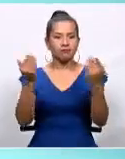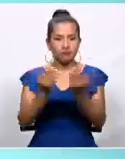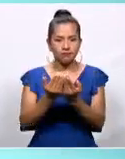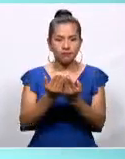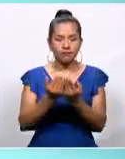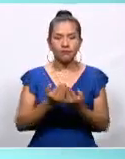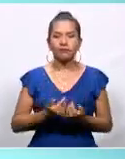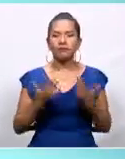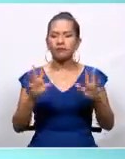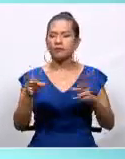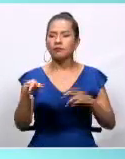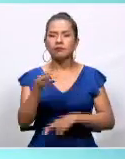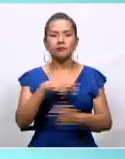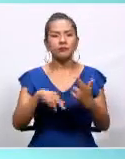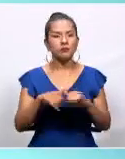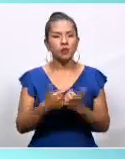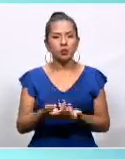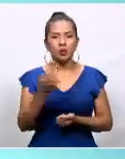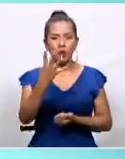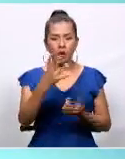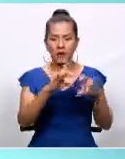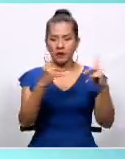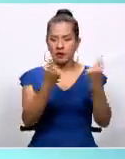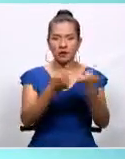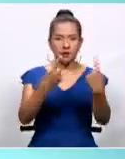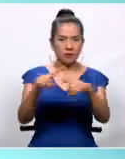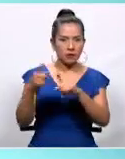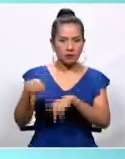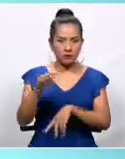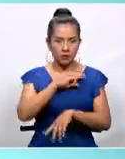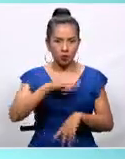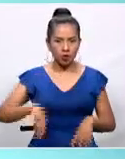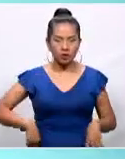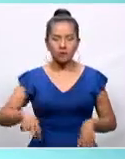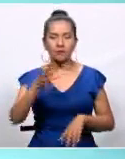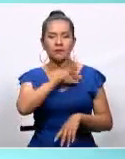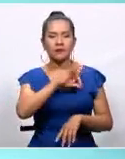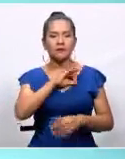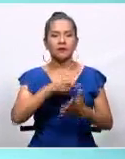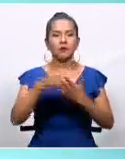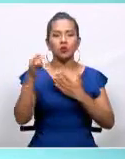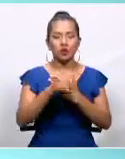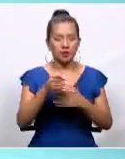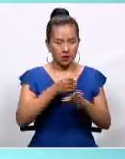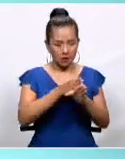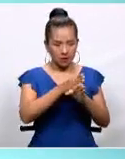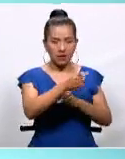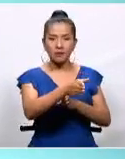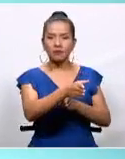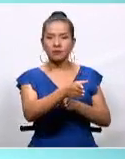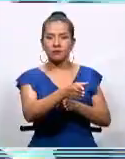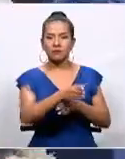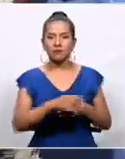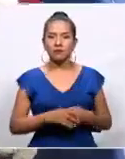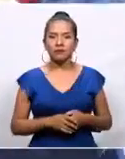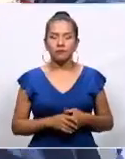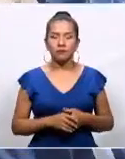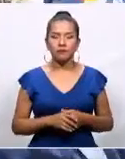en relación a 4 departamentos o municipios que se beneficiarán de proyectos directos.